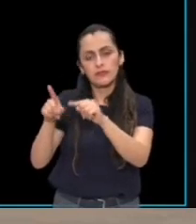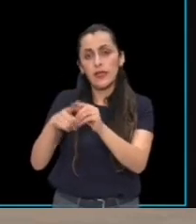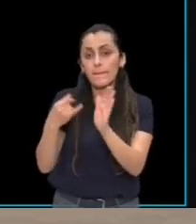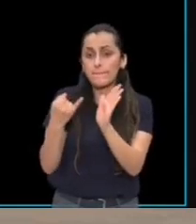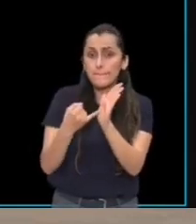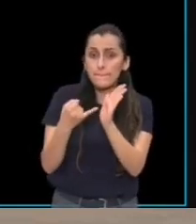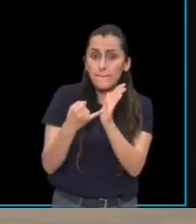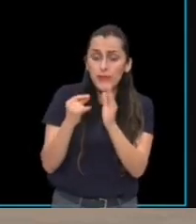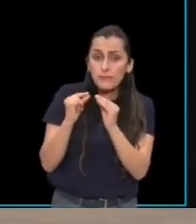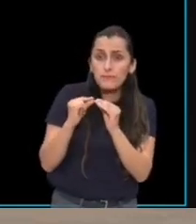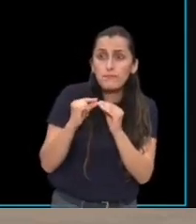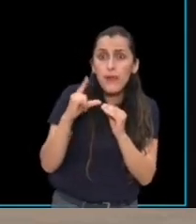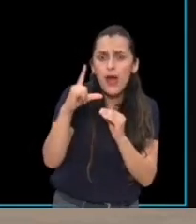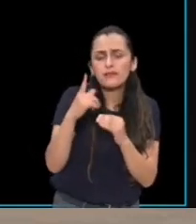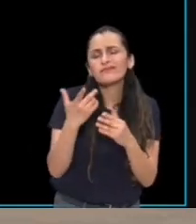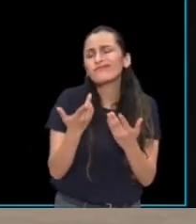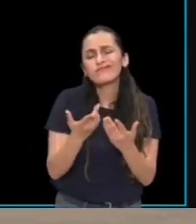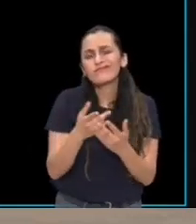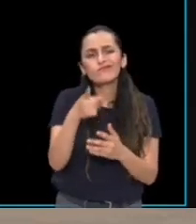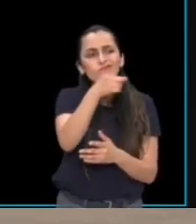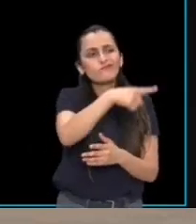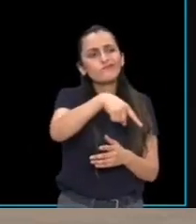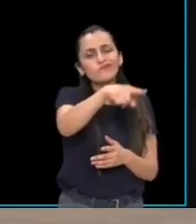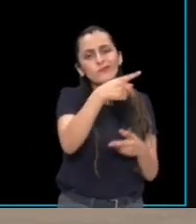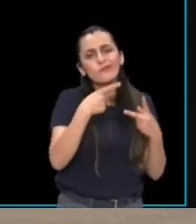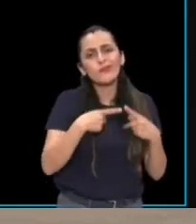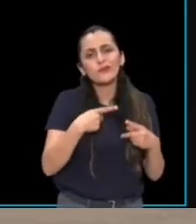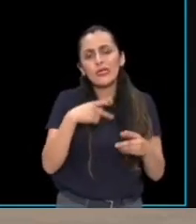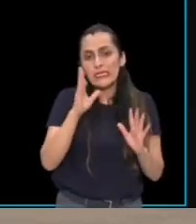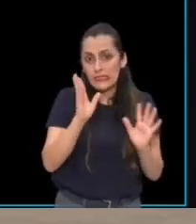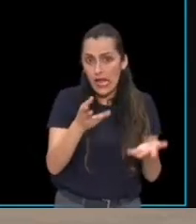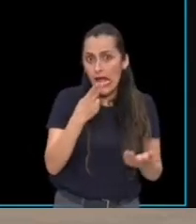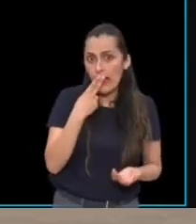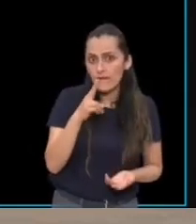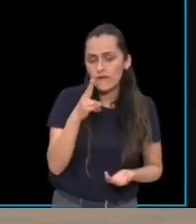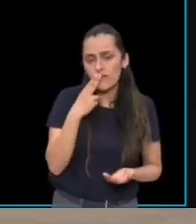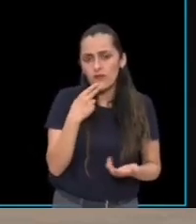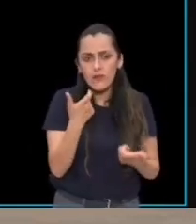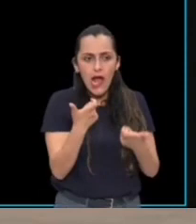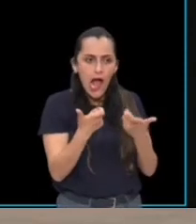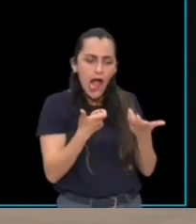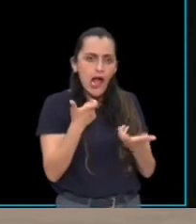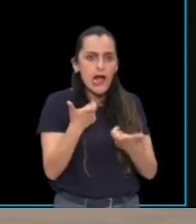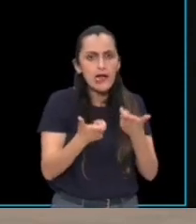perjudicaría a las personas que están fumando y que perjudique a las familias y a la economía de las personas